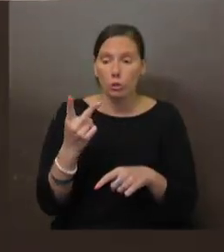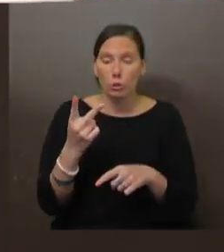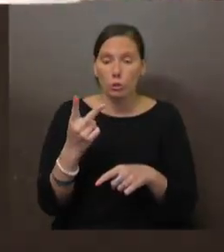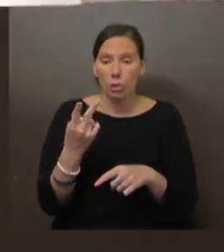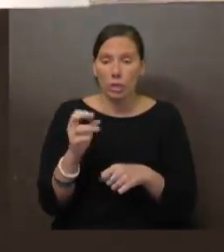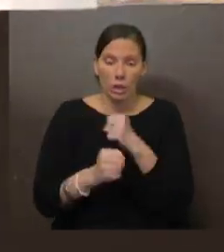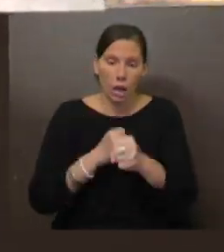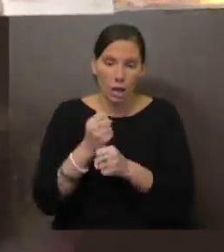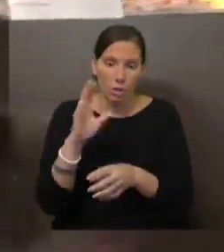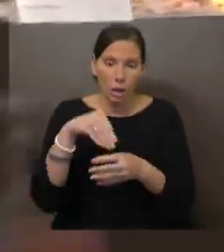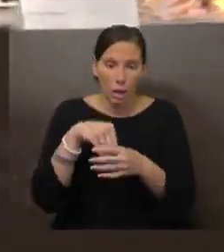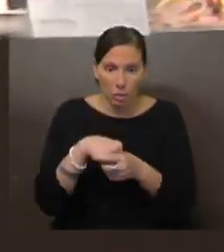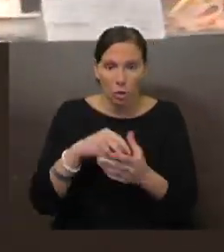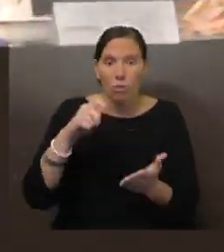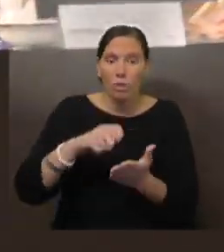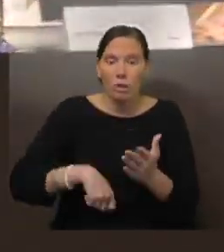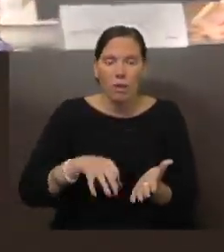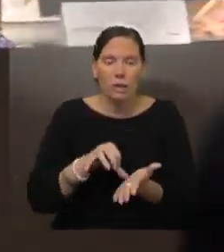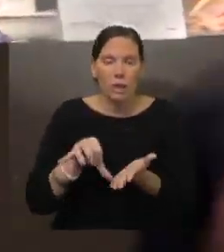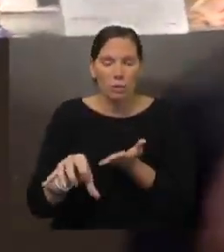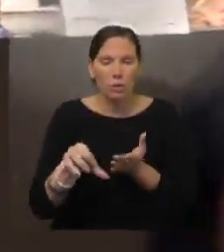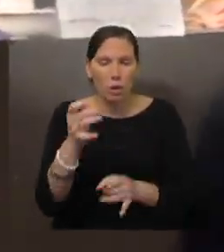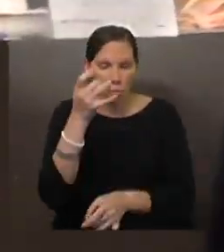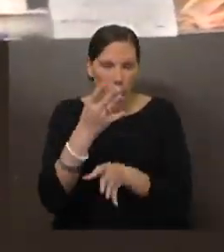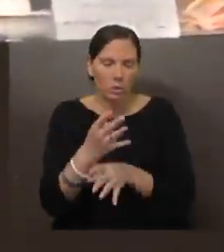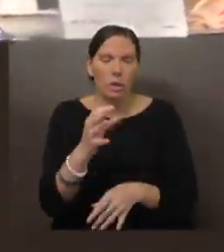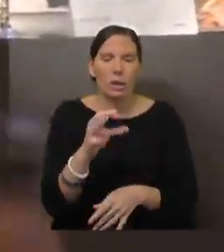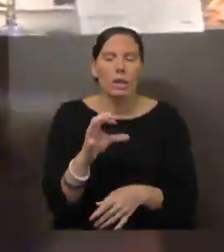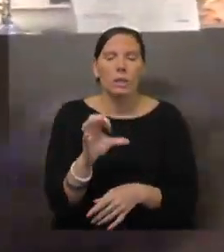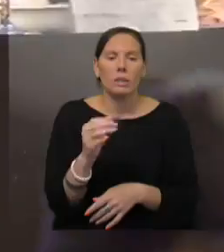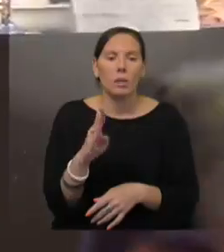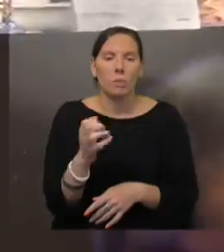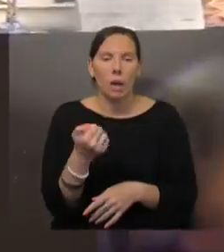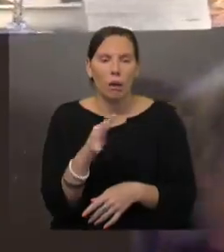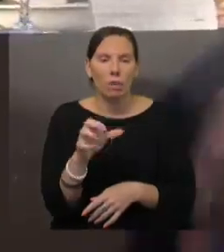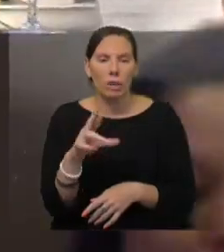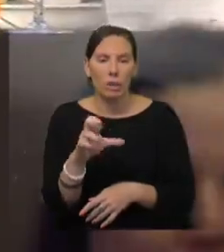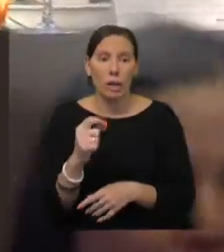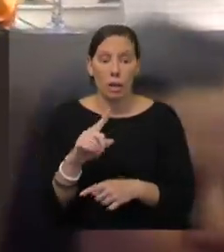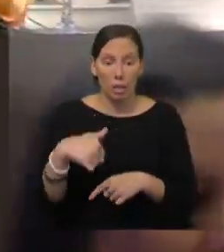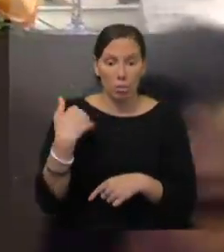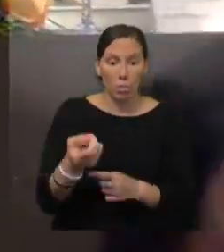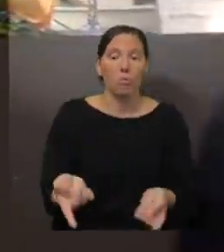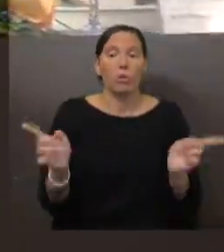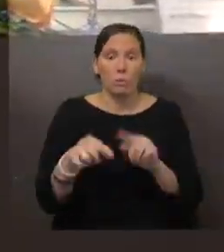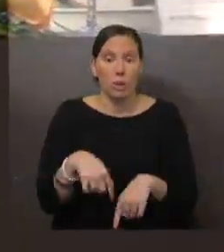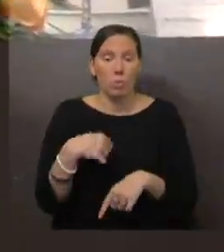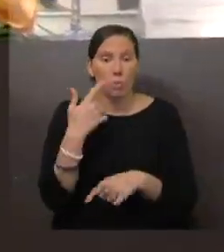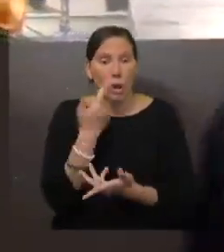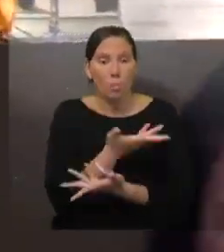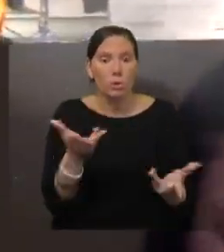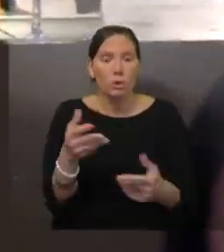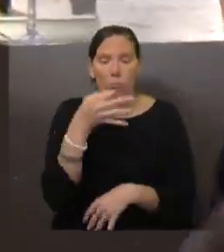la firma de servicios profesionales cpa Ferrer así que bueno en minutos volveremos con el discurso de yamandu Ori que también